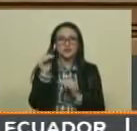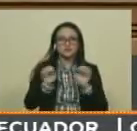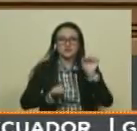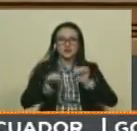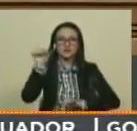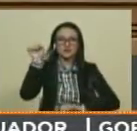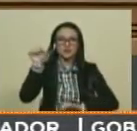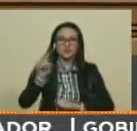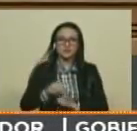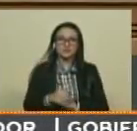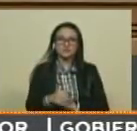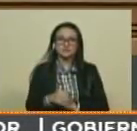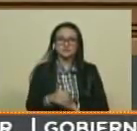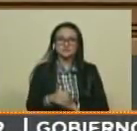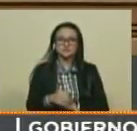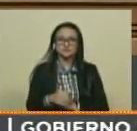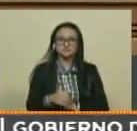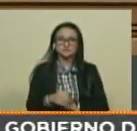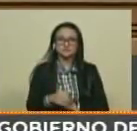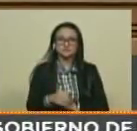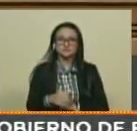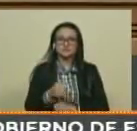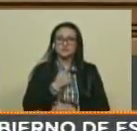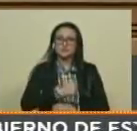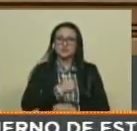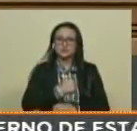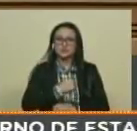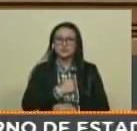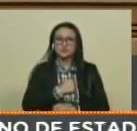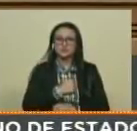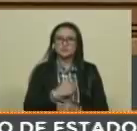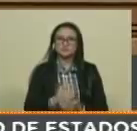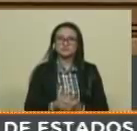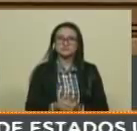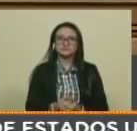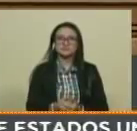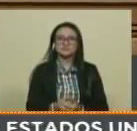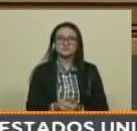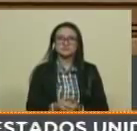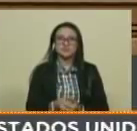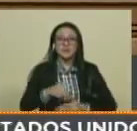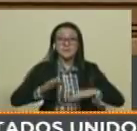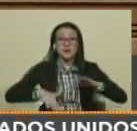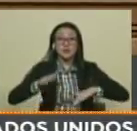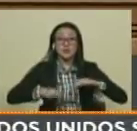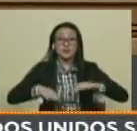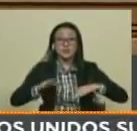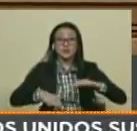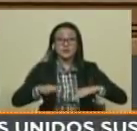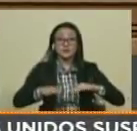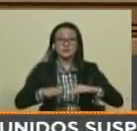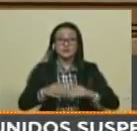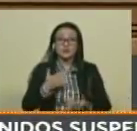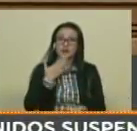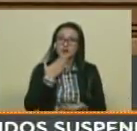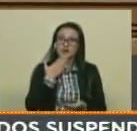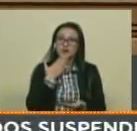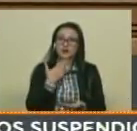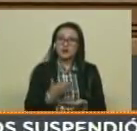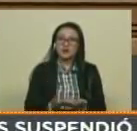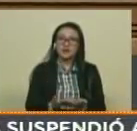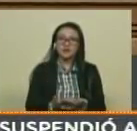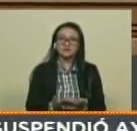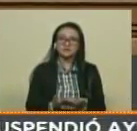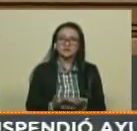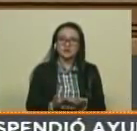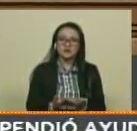Cristóbal. En el lamentable caso ocurrido en Barlovento, gracias al